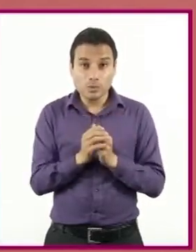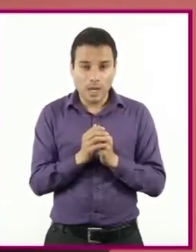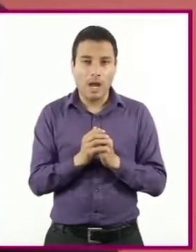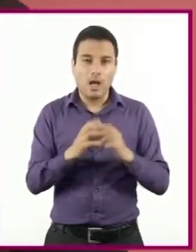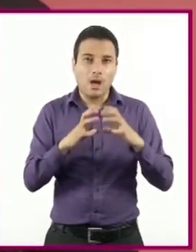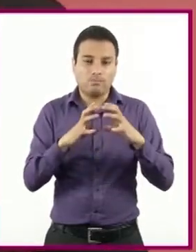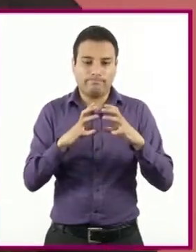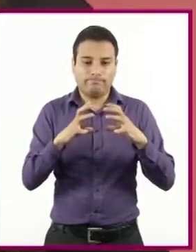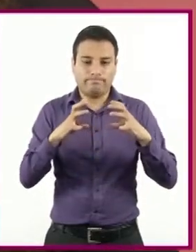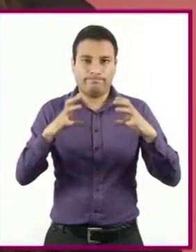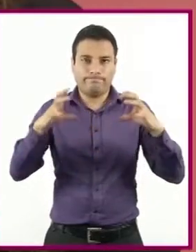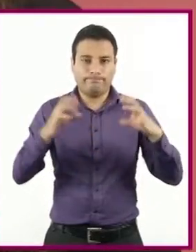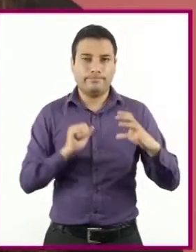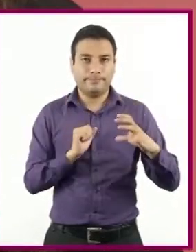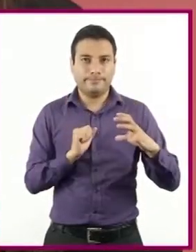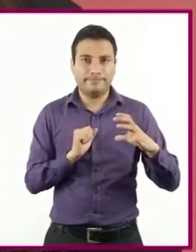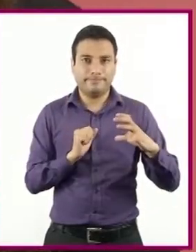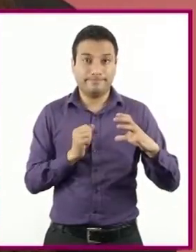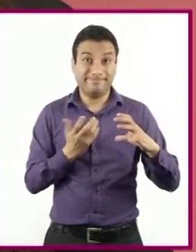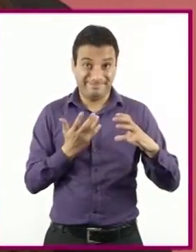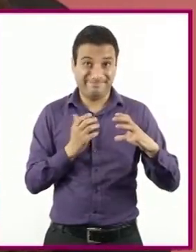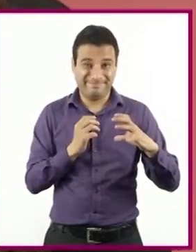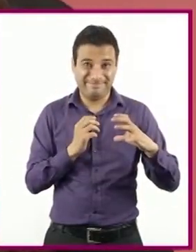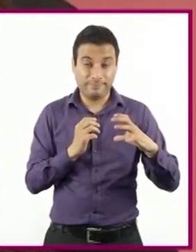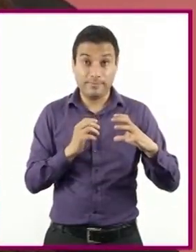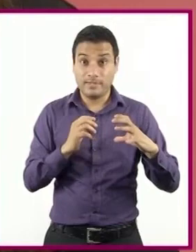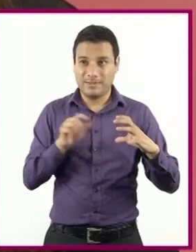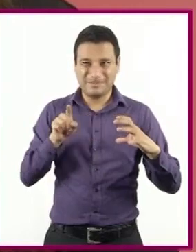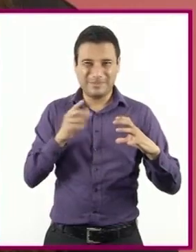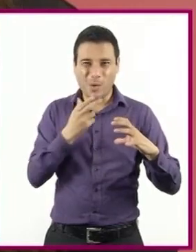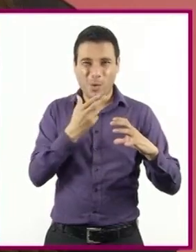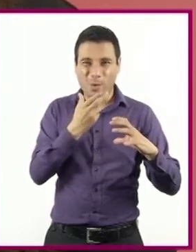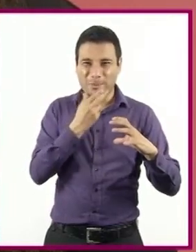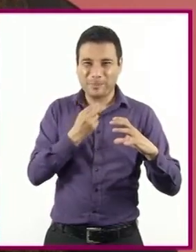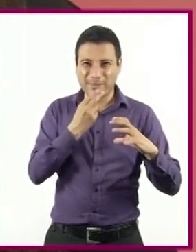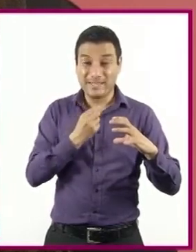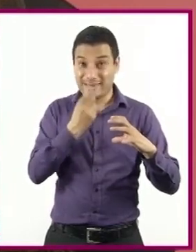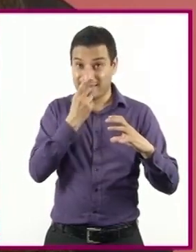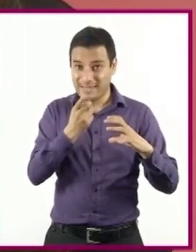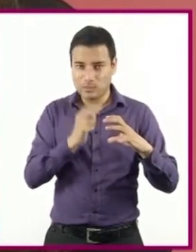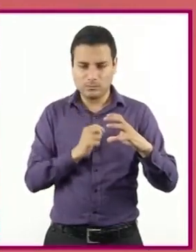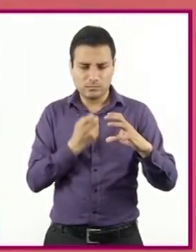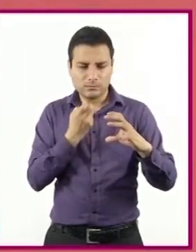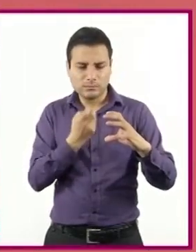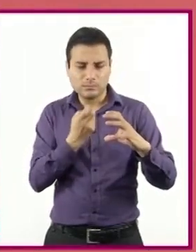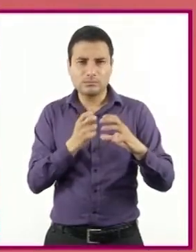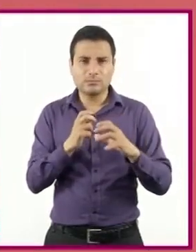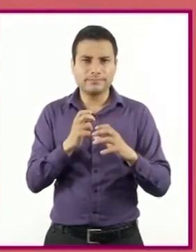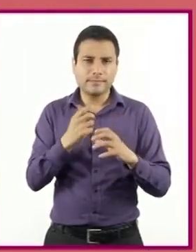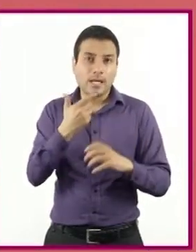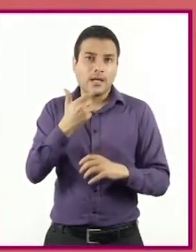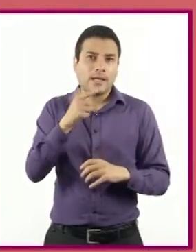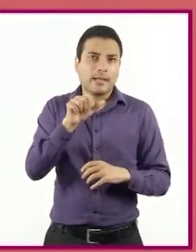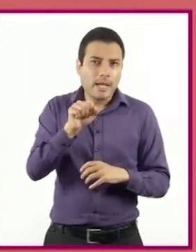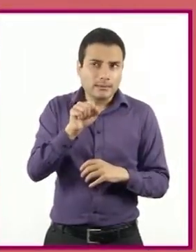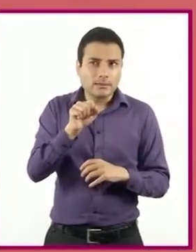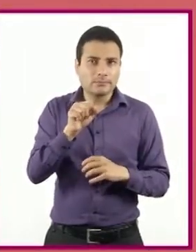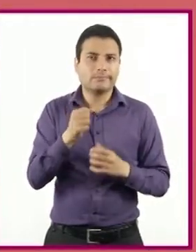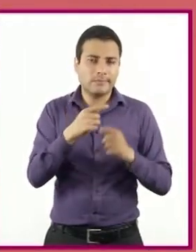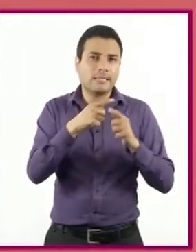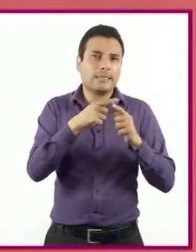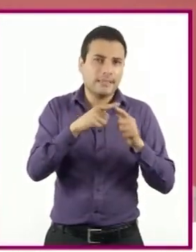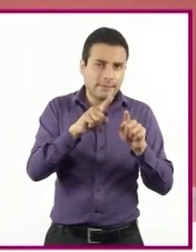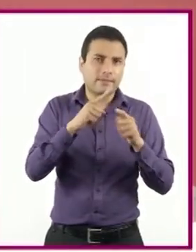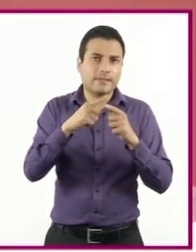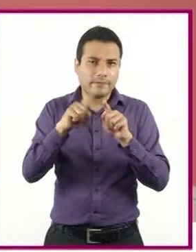volumen. Lo que fue muy importante es que Avogadro pensó que esto ocurría para distintos gases. Así,